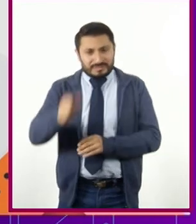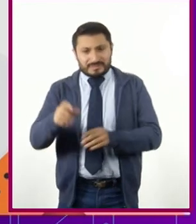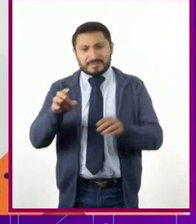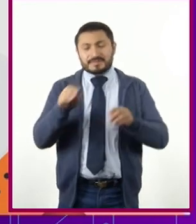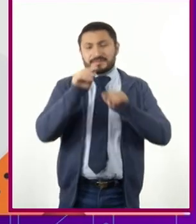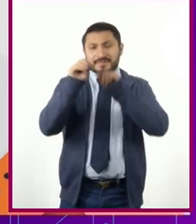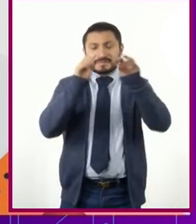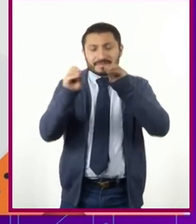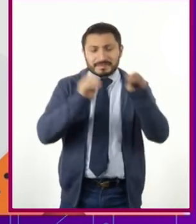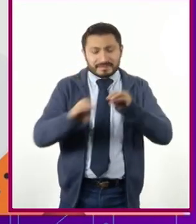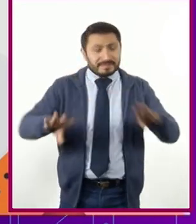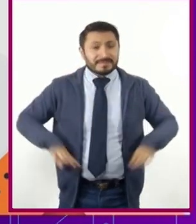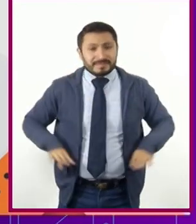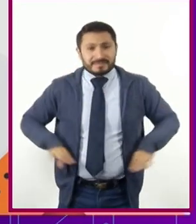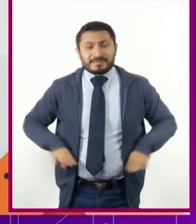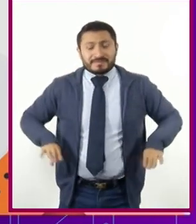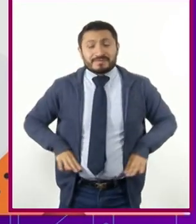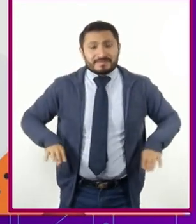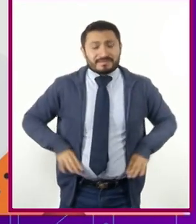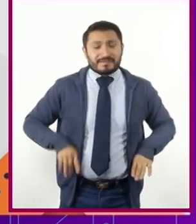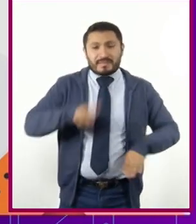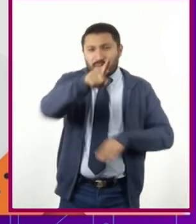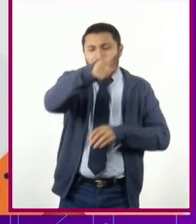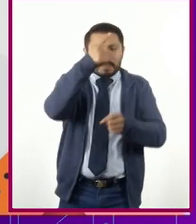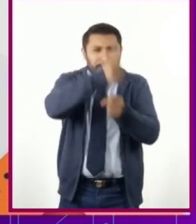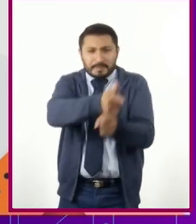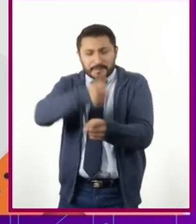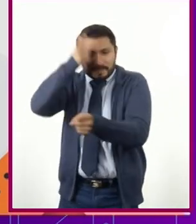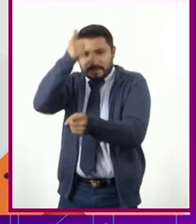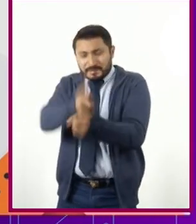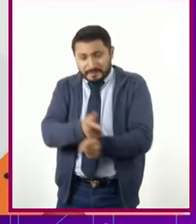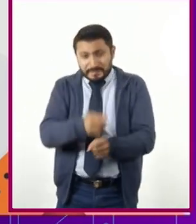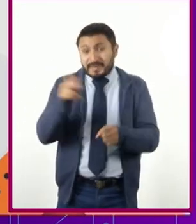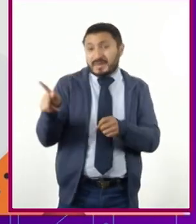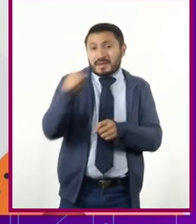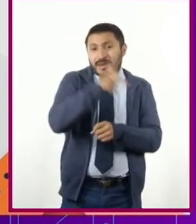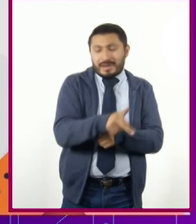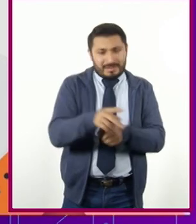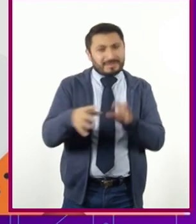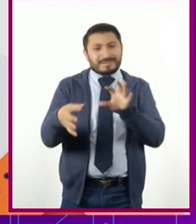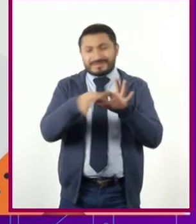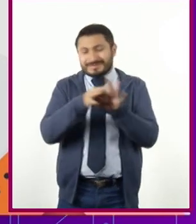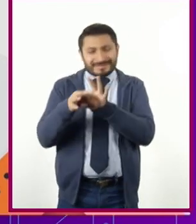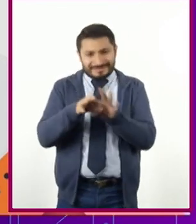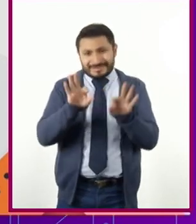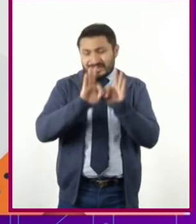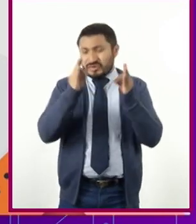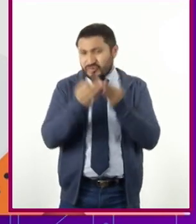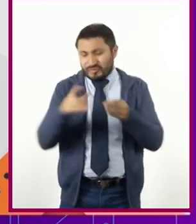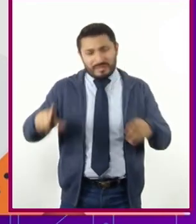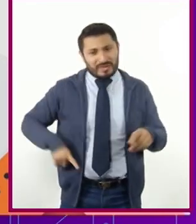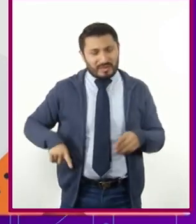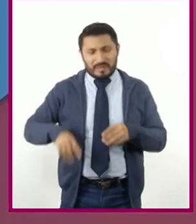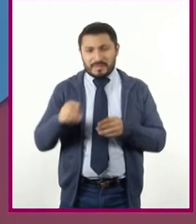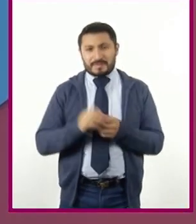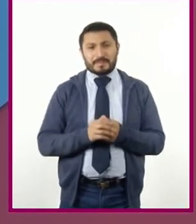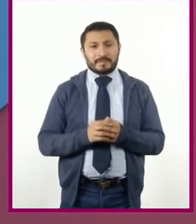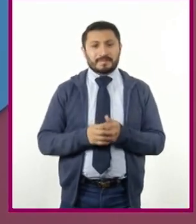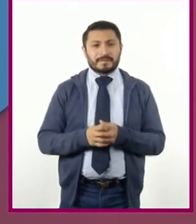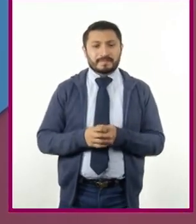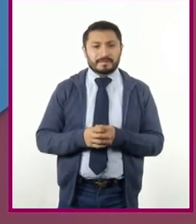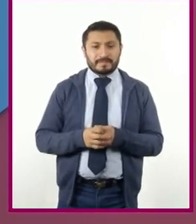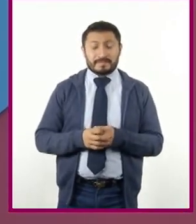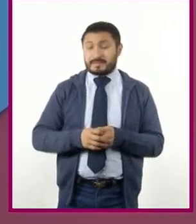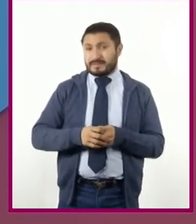distribuyan las demás características que hayan identificado son semejantes entre ambas formas de fascismo.